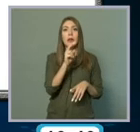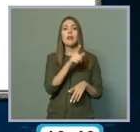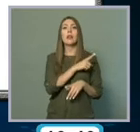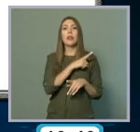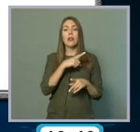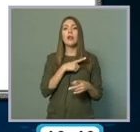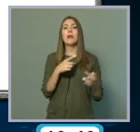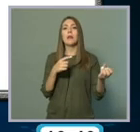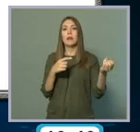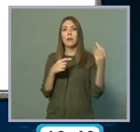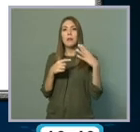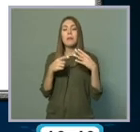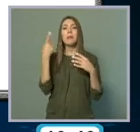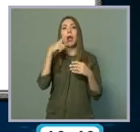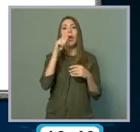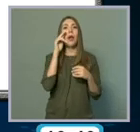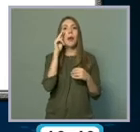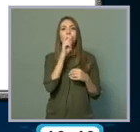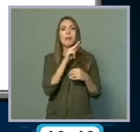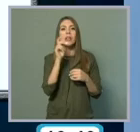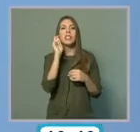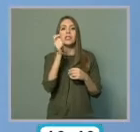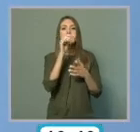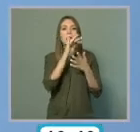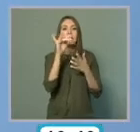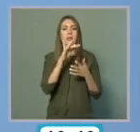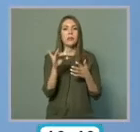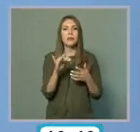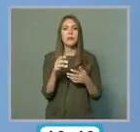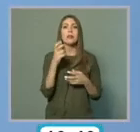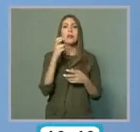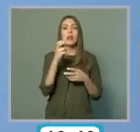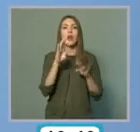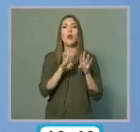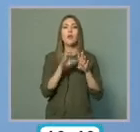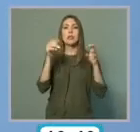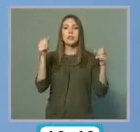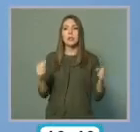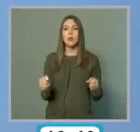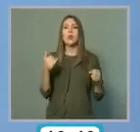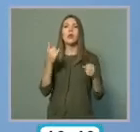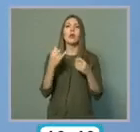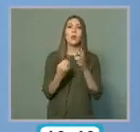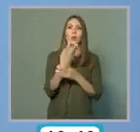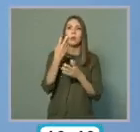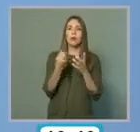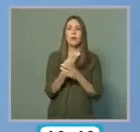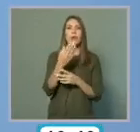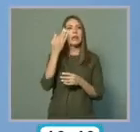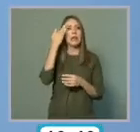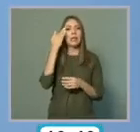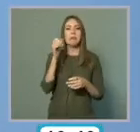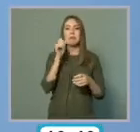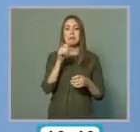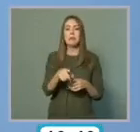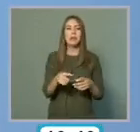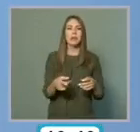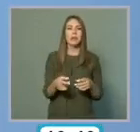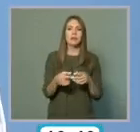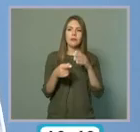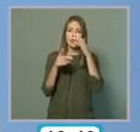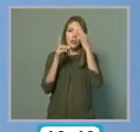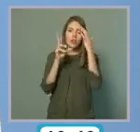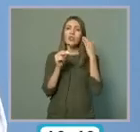deben presentar para que estés al tanto del contexto. Y eso es lo que lo hace seguro y relevante, ¿no? Está en Y bueno, tiempo real, En evidentemente. tiempo real. Entonces bueno, no pues ya